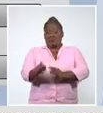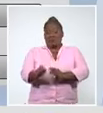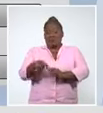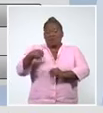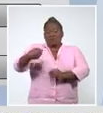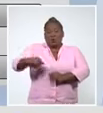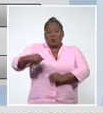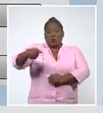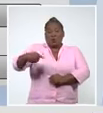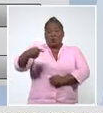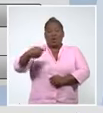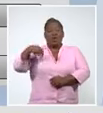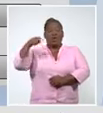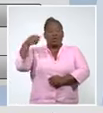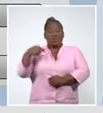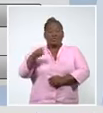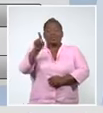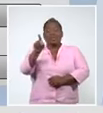Ya ayer fueron